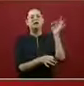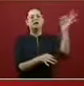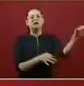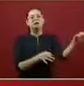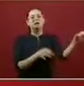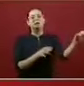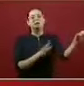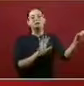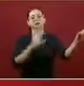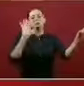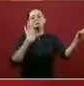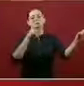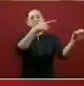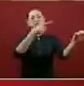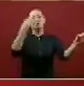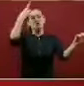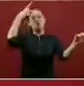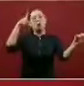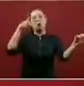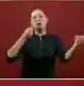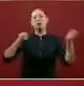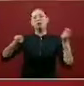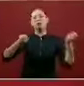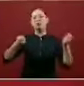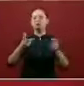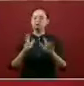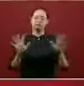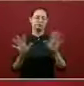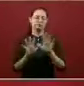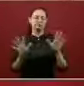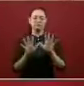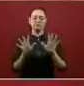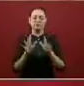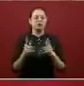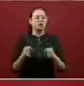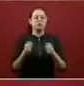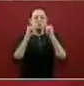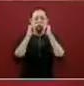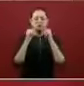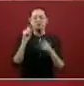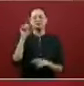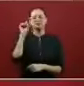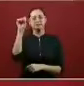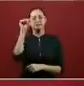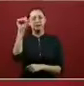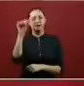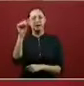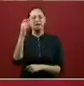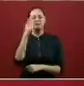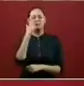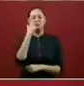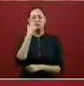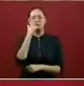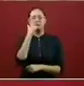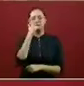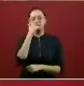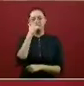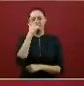dominadas por caciques, trátese de un sindicato, de una